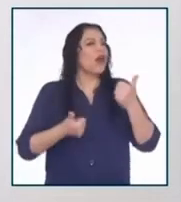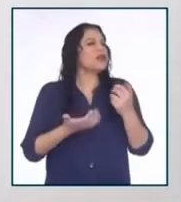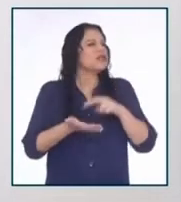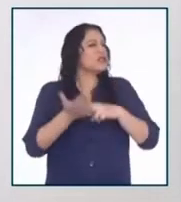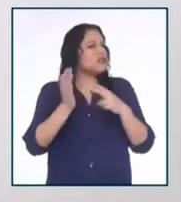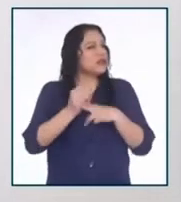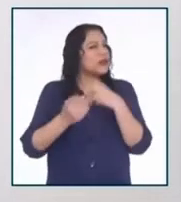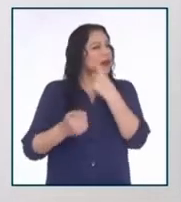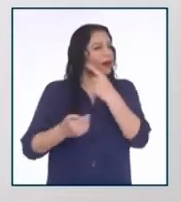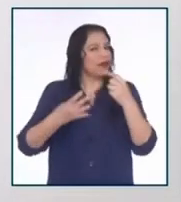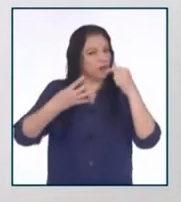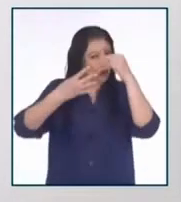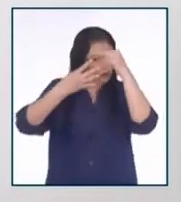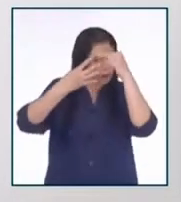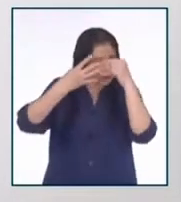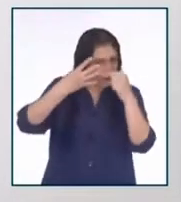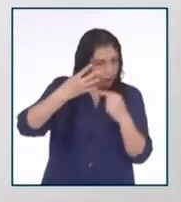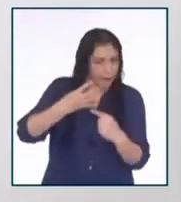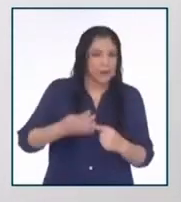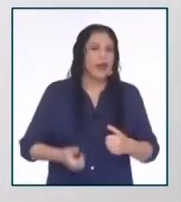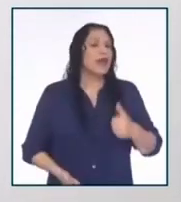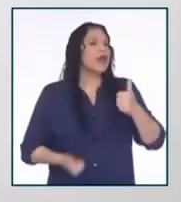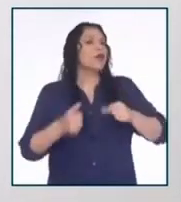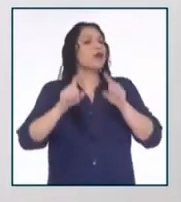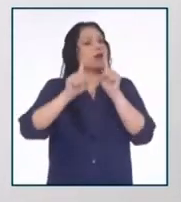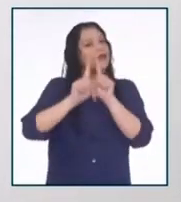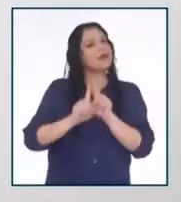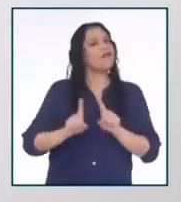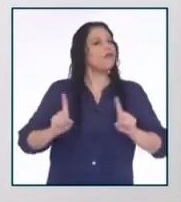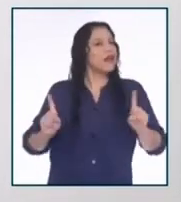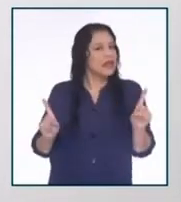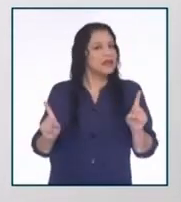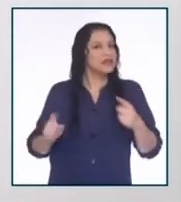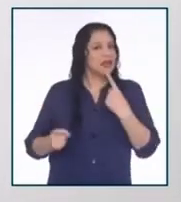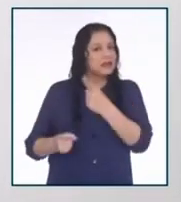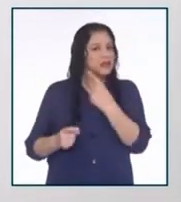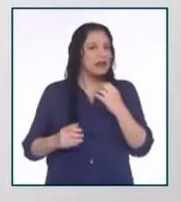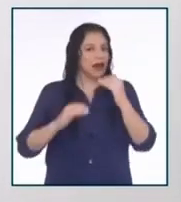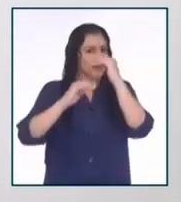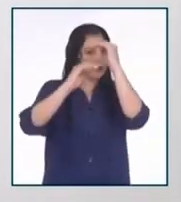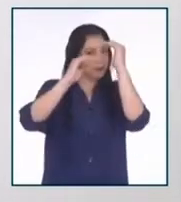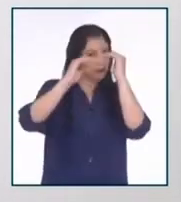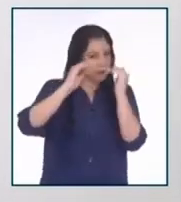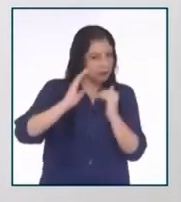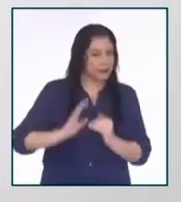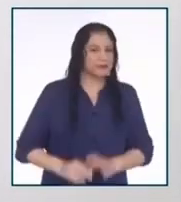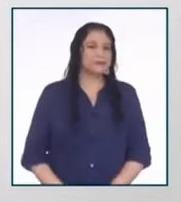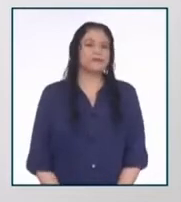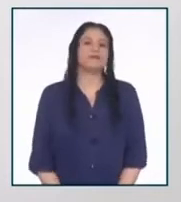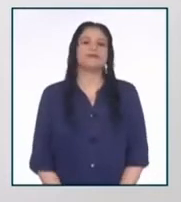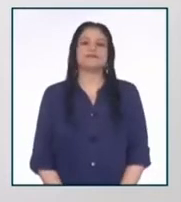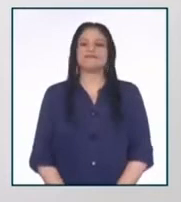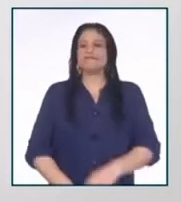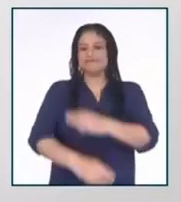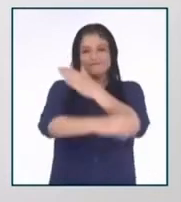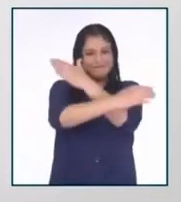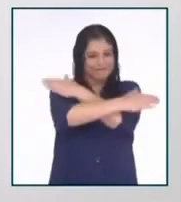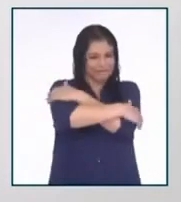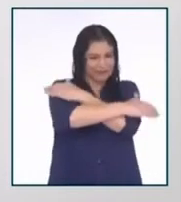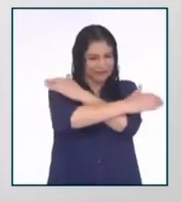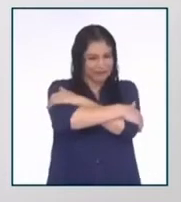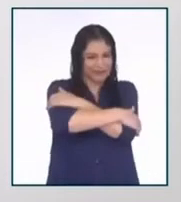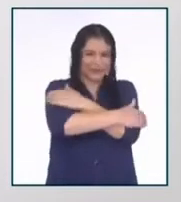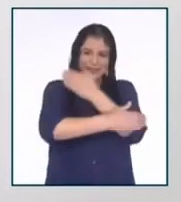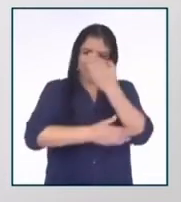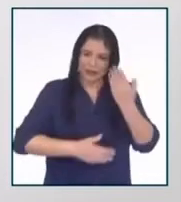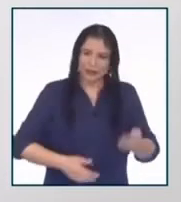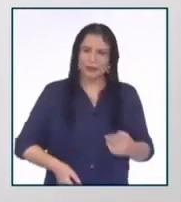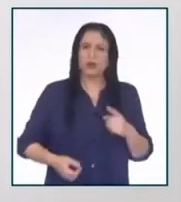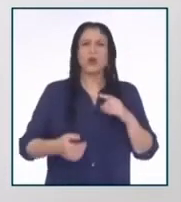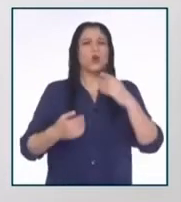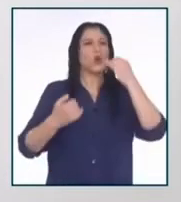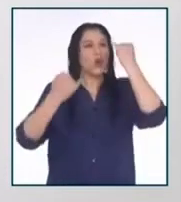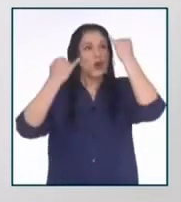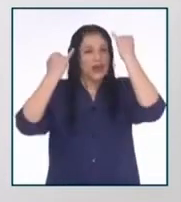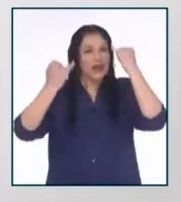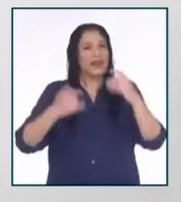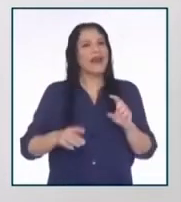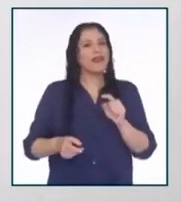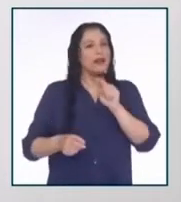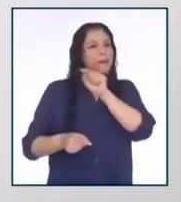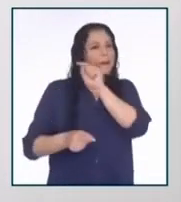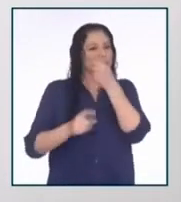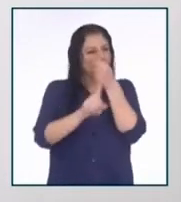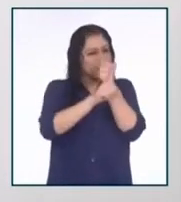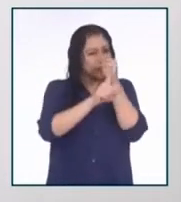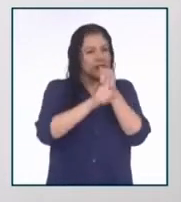además tener claro cuál es la diferencia entre cada nivel. Te felicito, Stephanie, por tu iniciativa de marcar